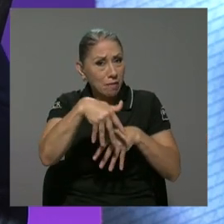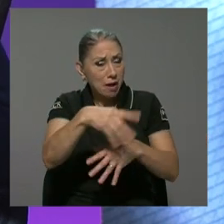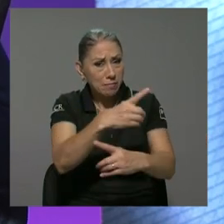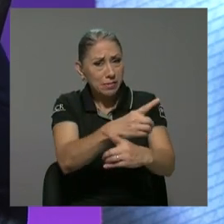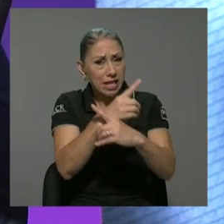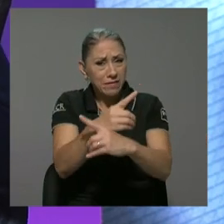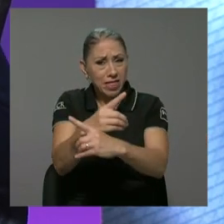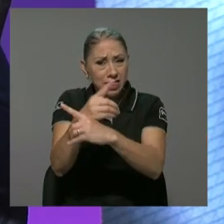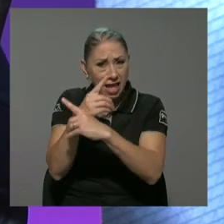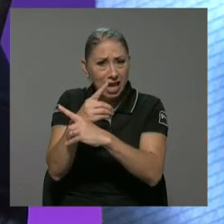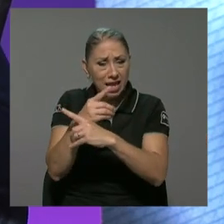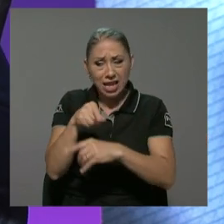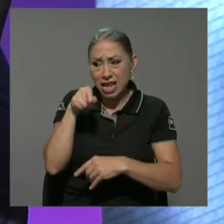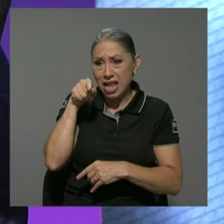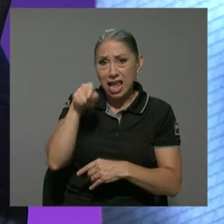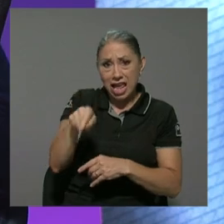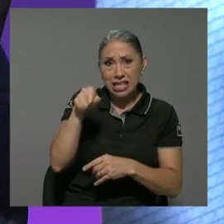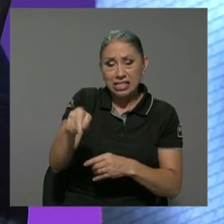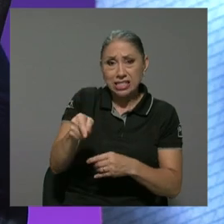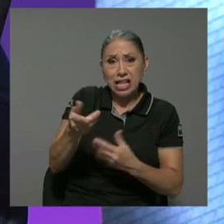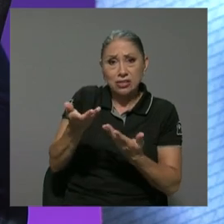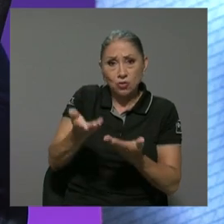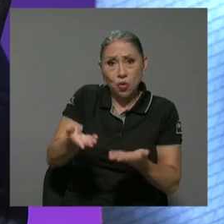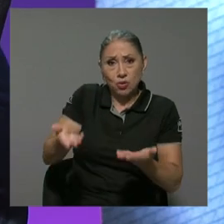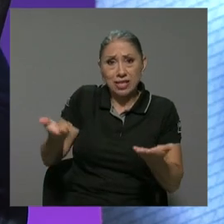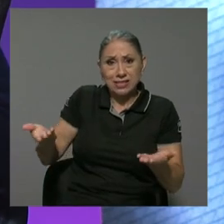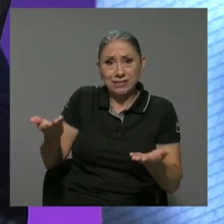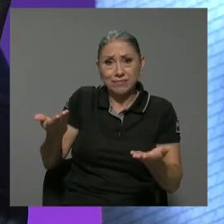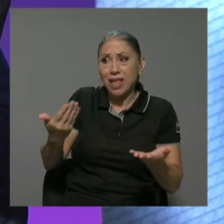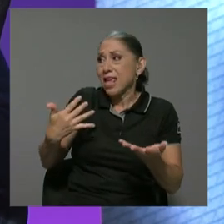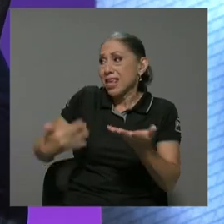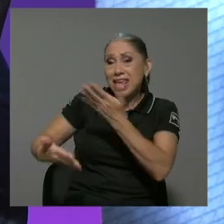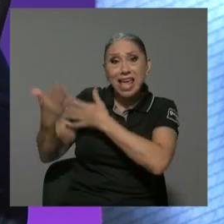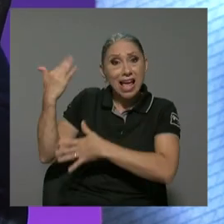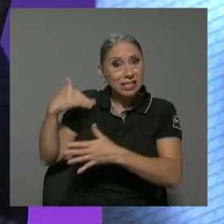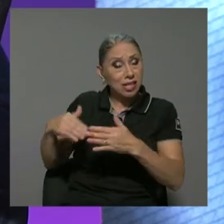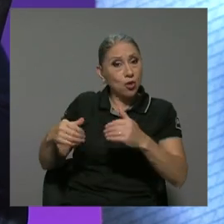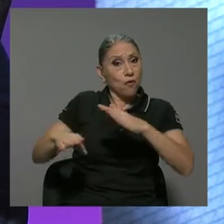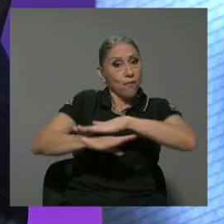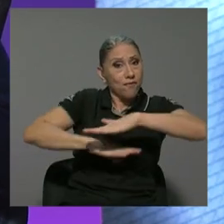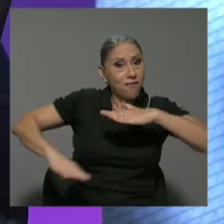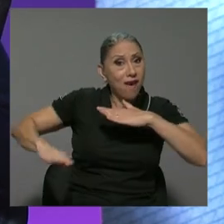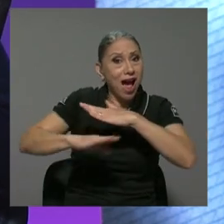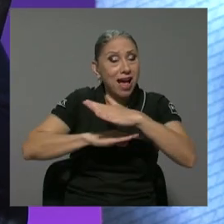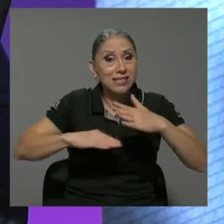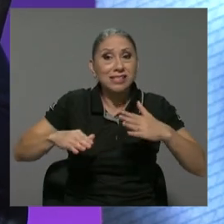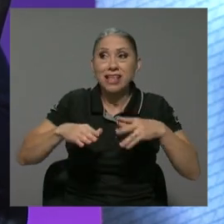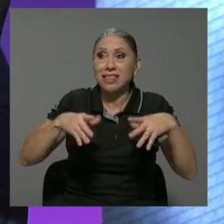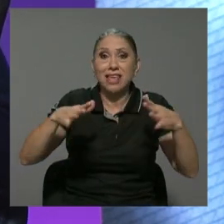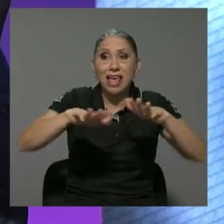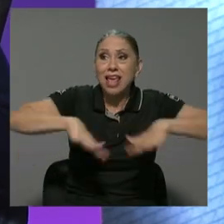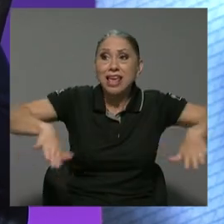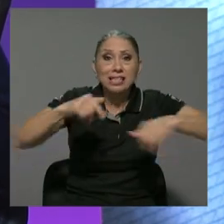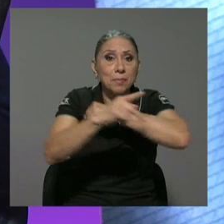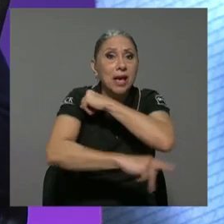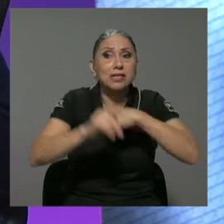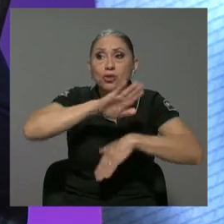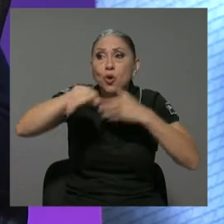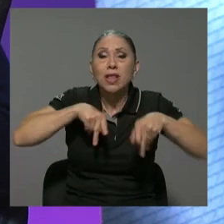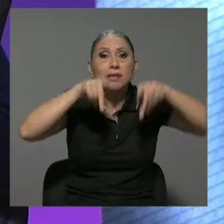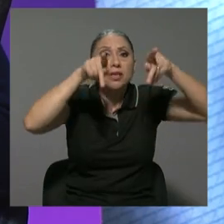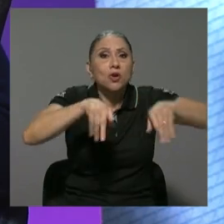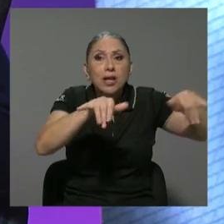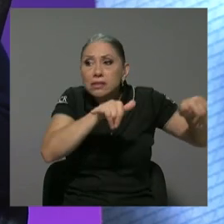sido fortaleza del Estado Social de Derecho costarricense, la educación pública, la